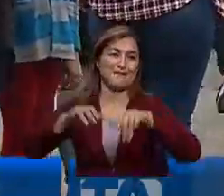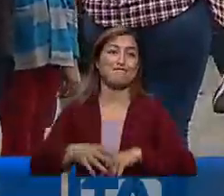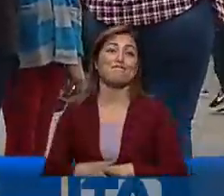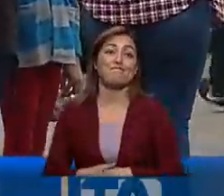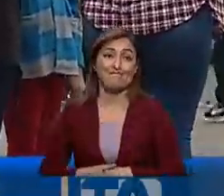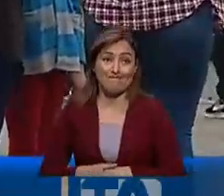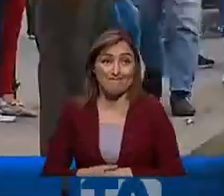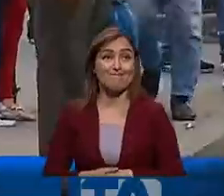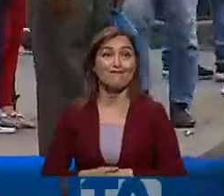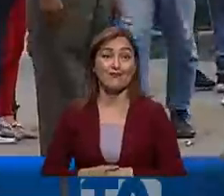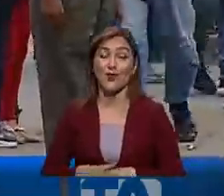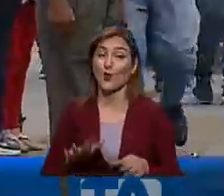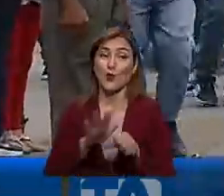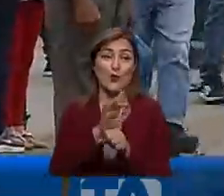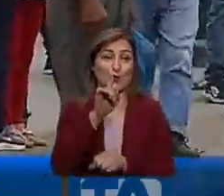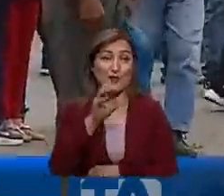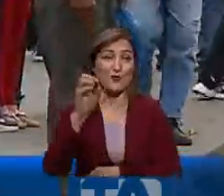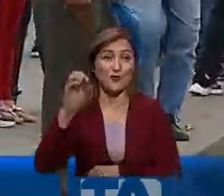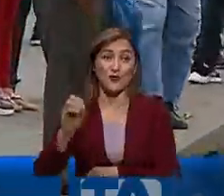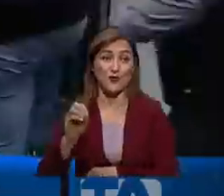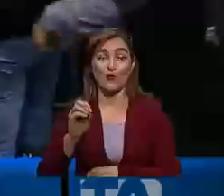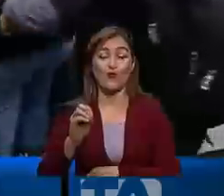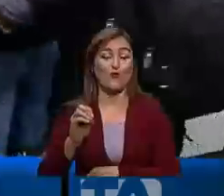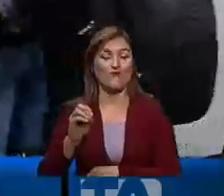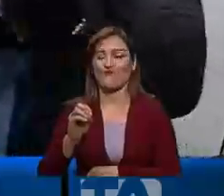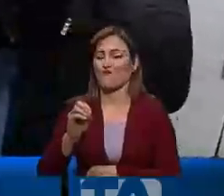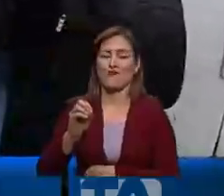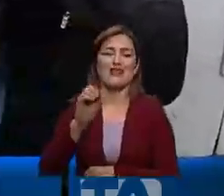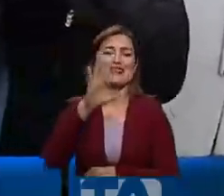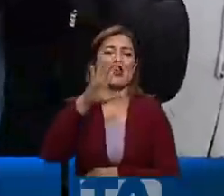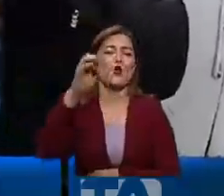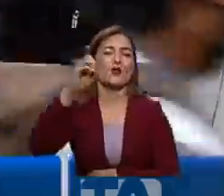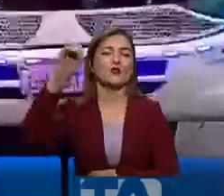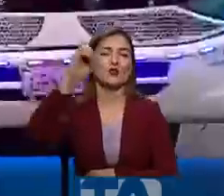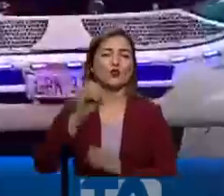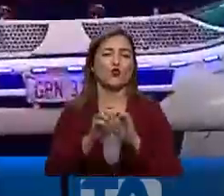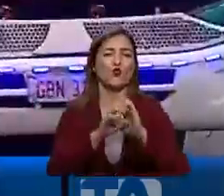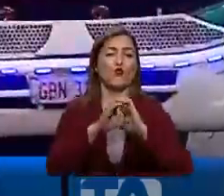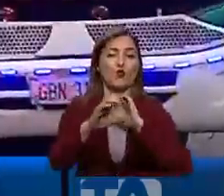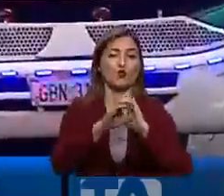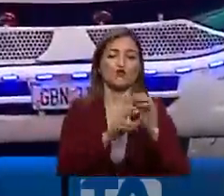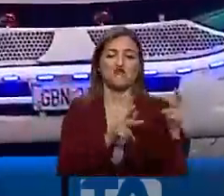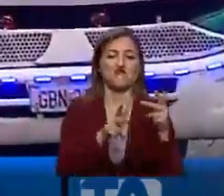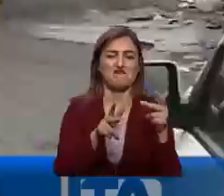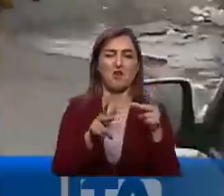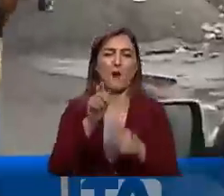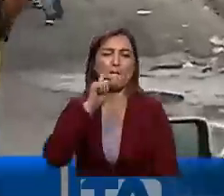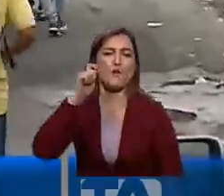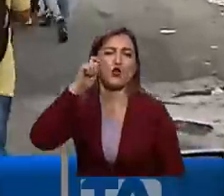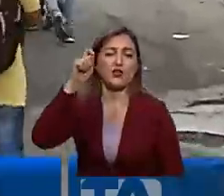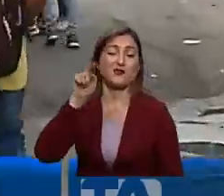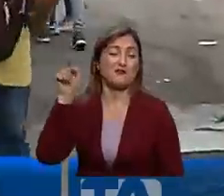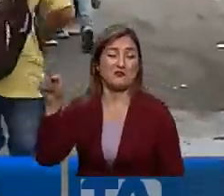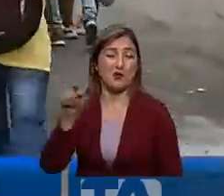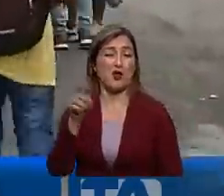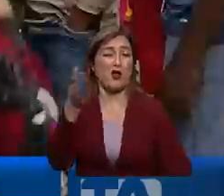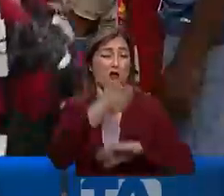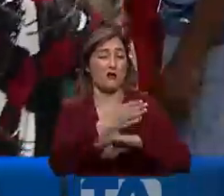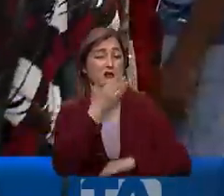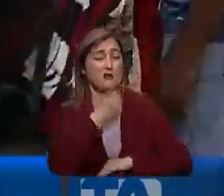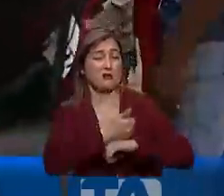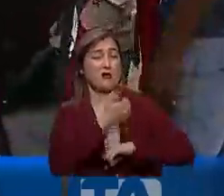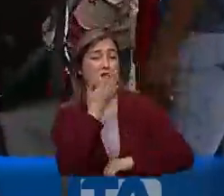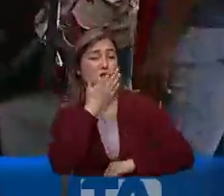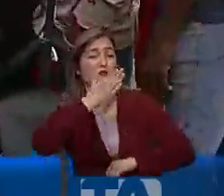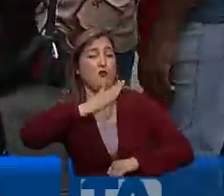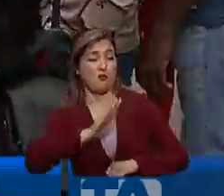y de manera indefinida. Como medida de protesta adoptada por los transportistas ante la no revisión del valor de la tarifa de los pasajes tras